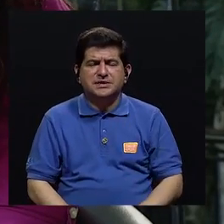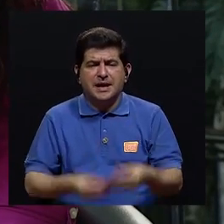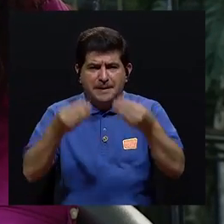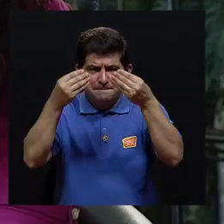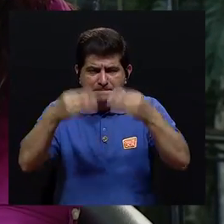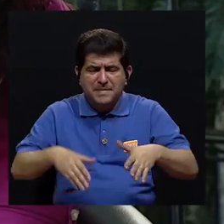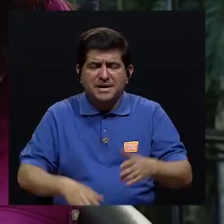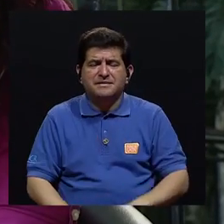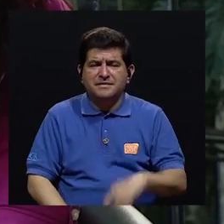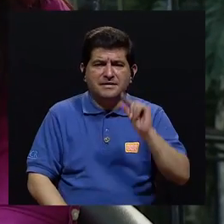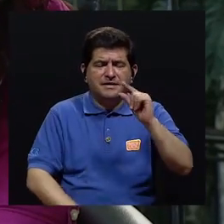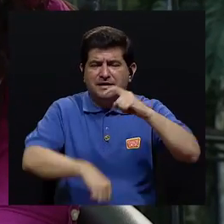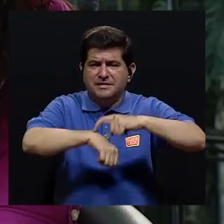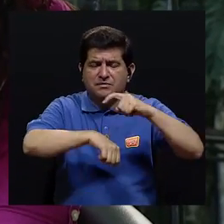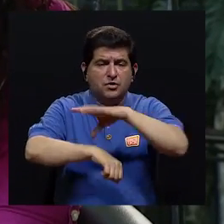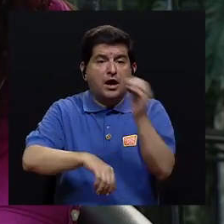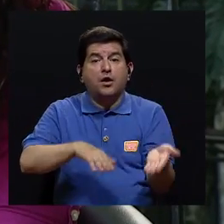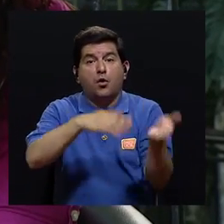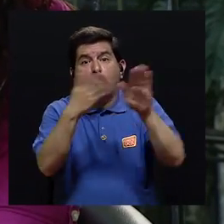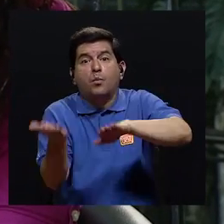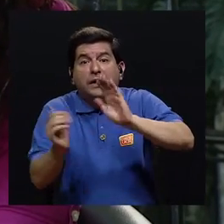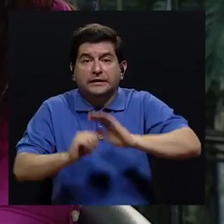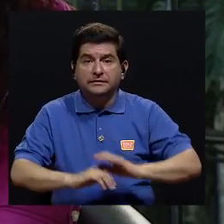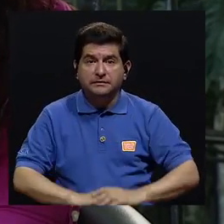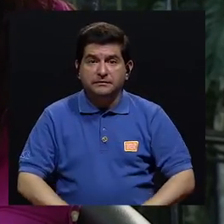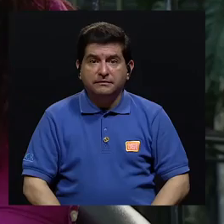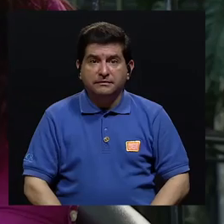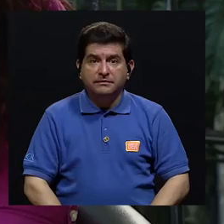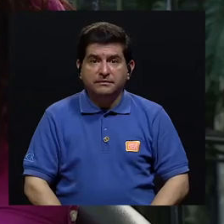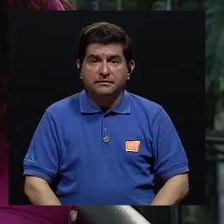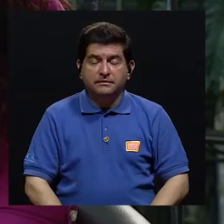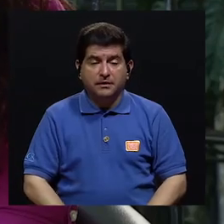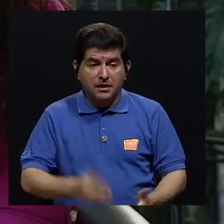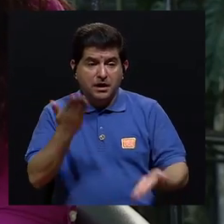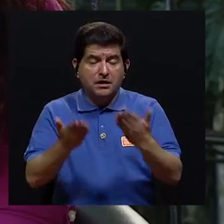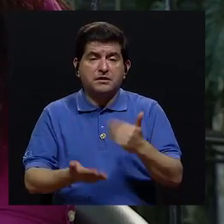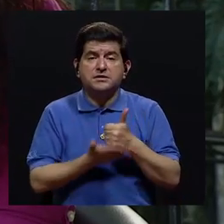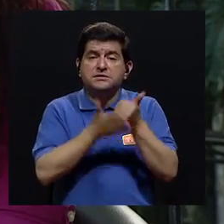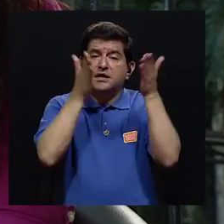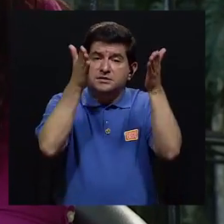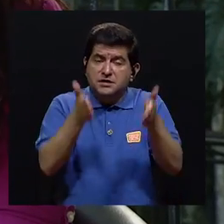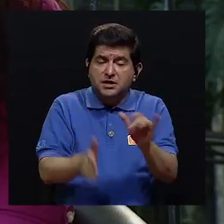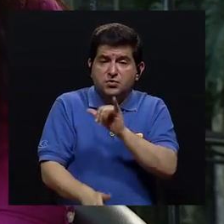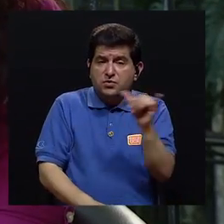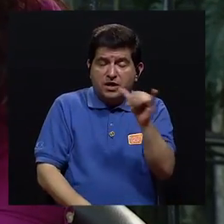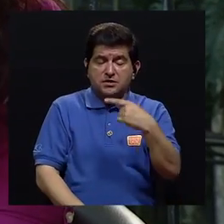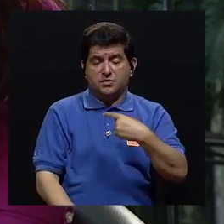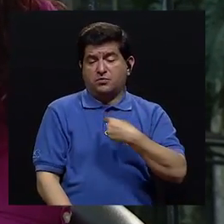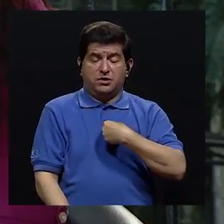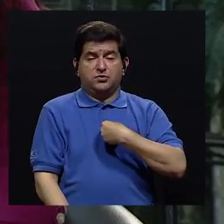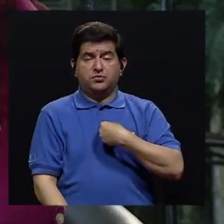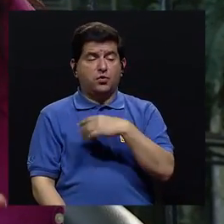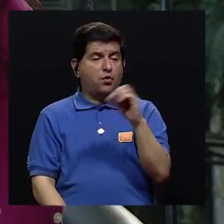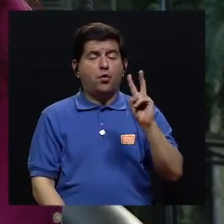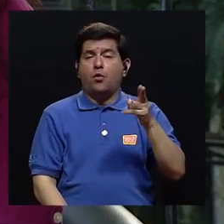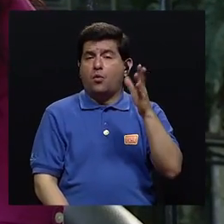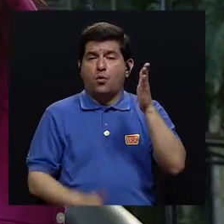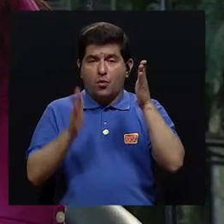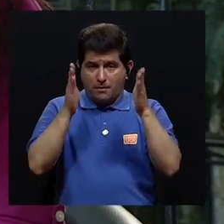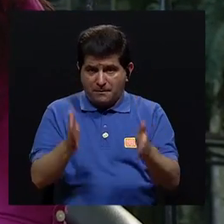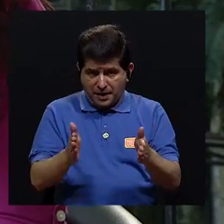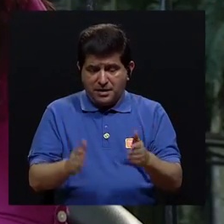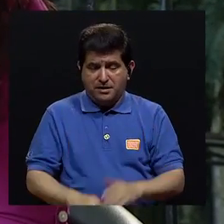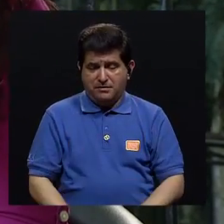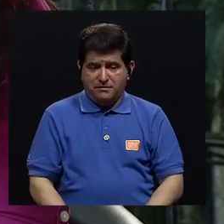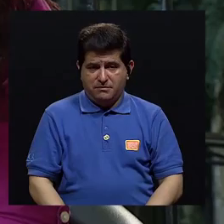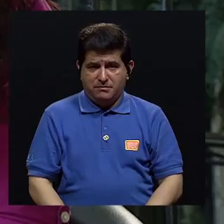o inclusive con algún fallecimiento. Entonces, a como pudo haber sido un colaborador, pudo haber sido yo, pudo haber sido mi compañero